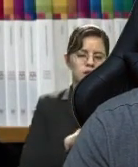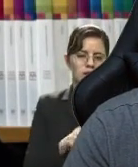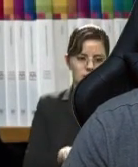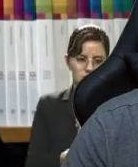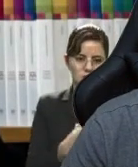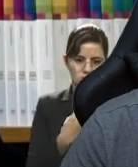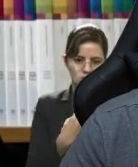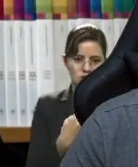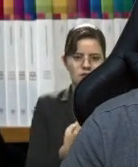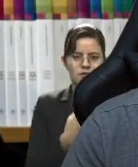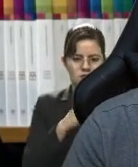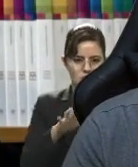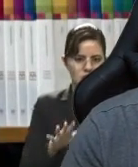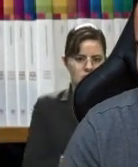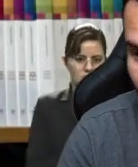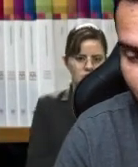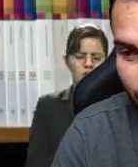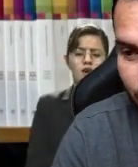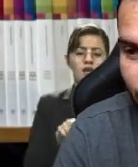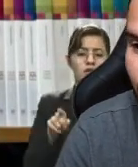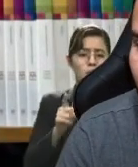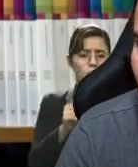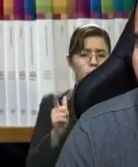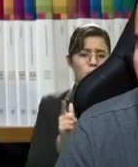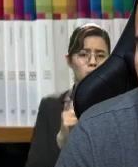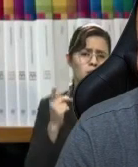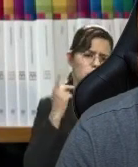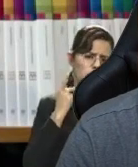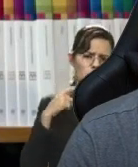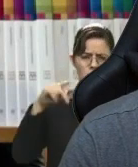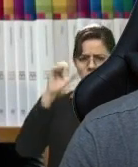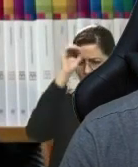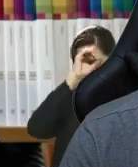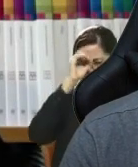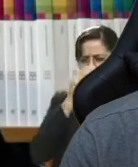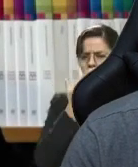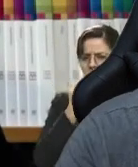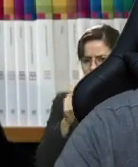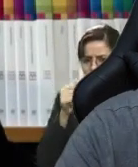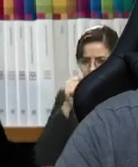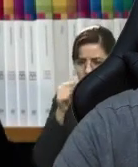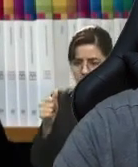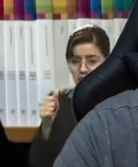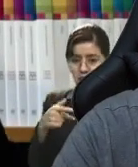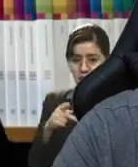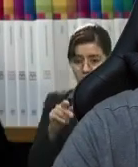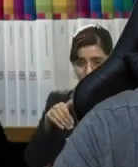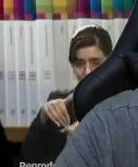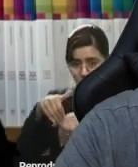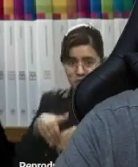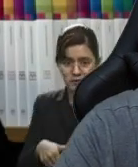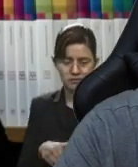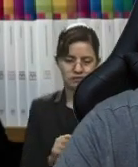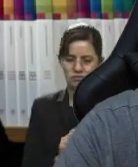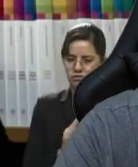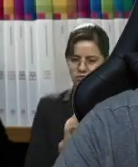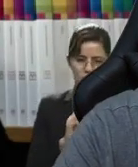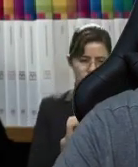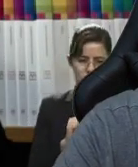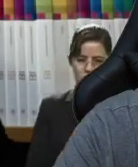escuchamos pero no hacemos lo que los partidos quieren todos ustedes tuvieron la ocasión de presentar